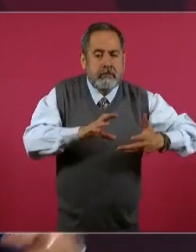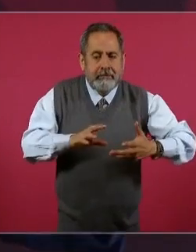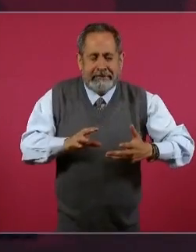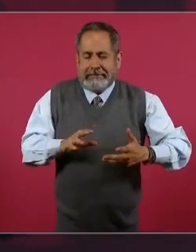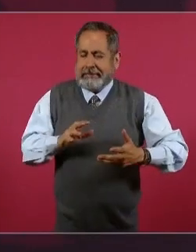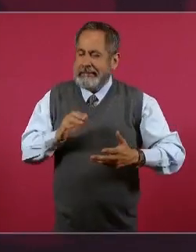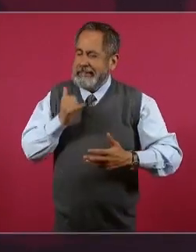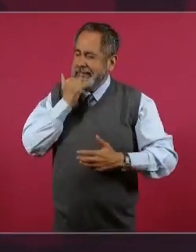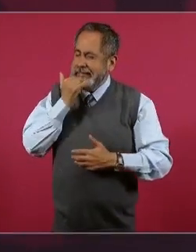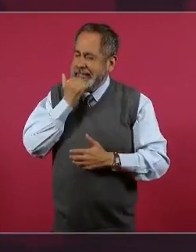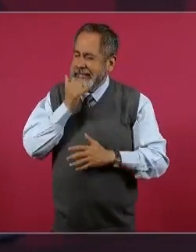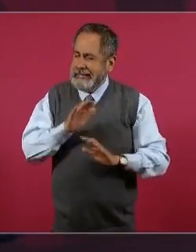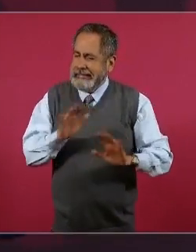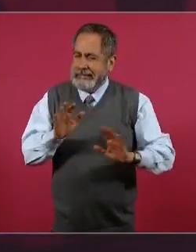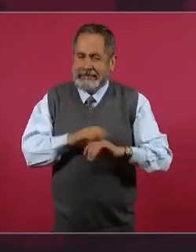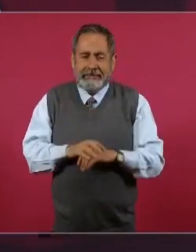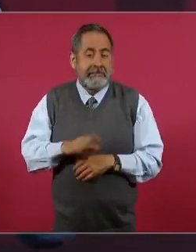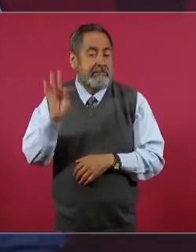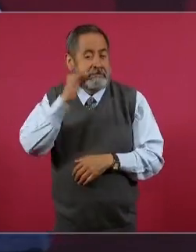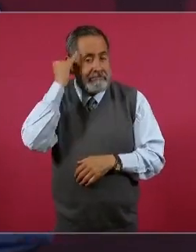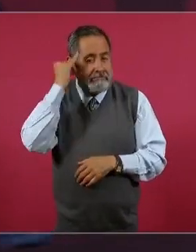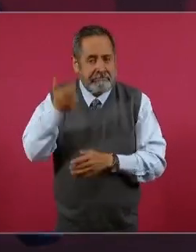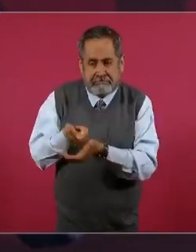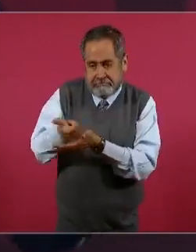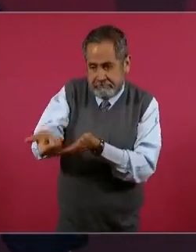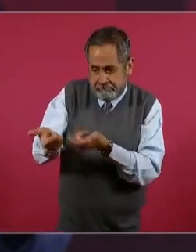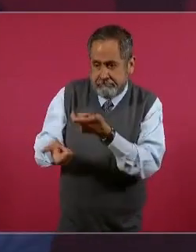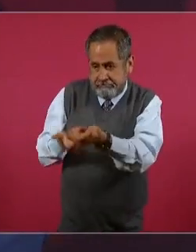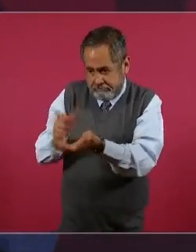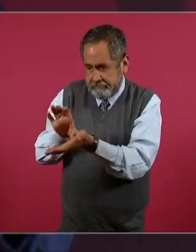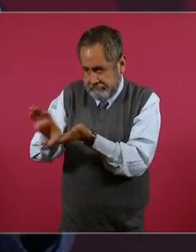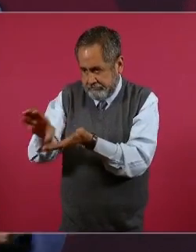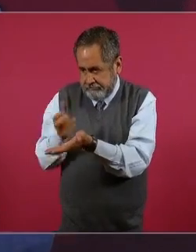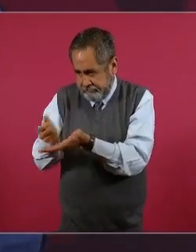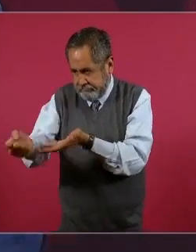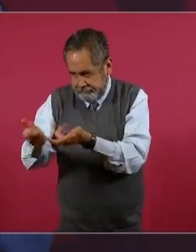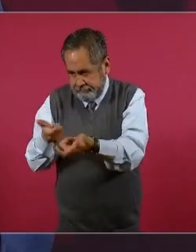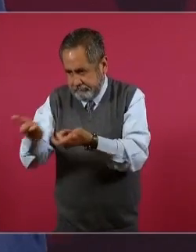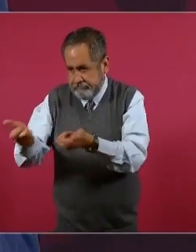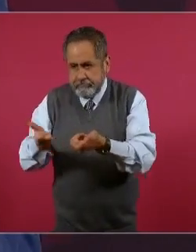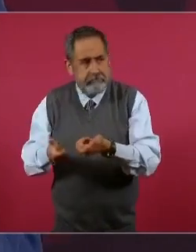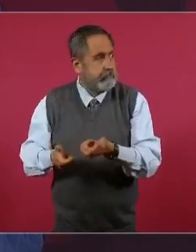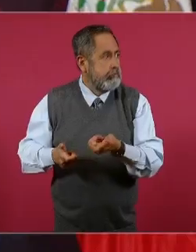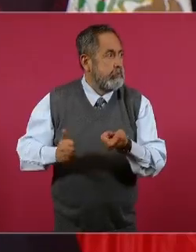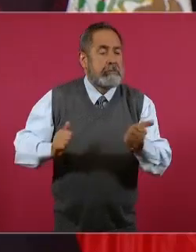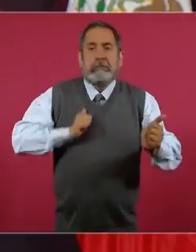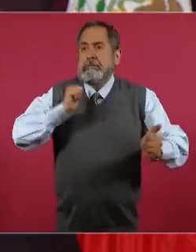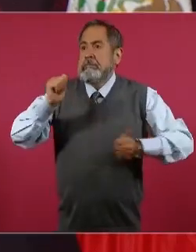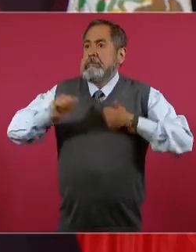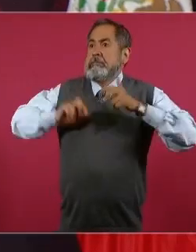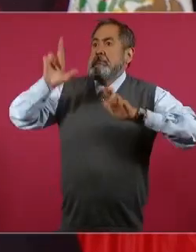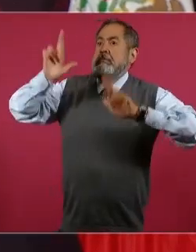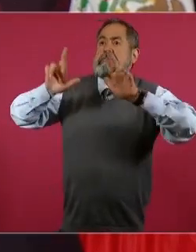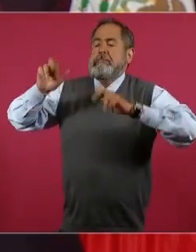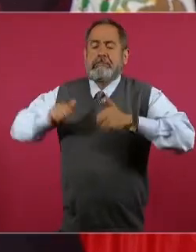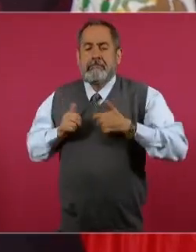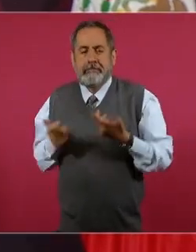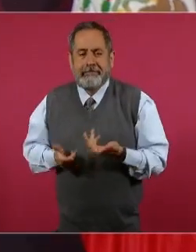de repente que empiecen a repartirse los presupuestos y ahí vienen los